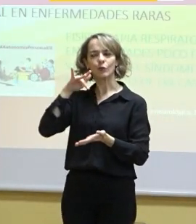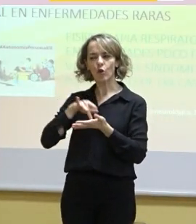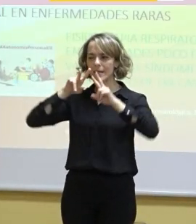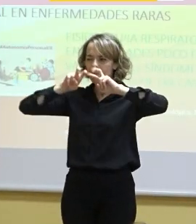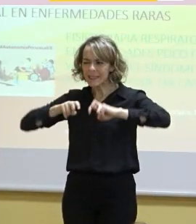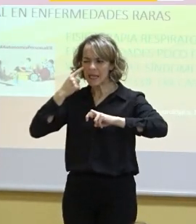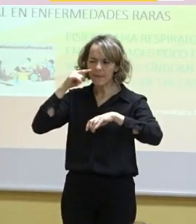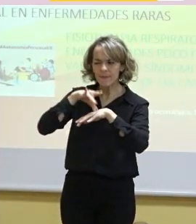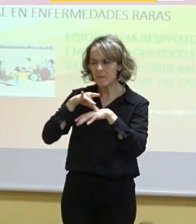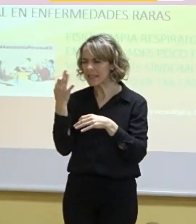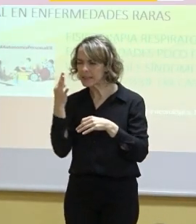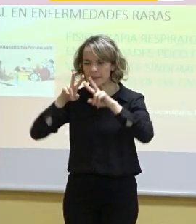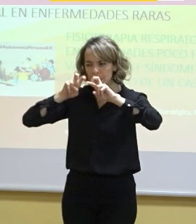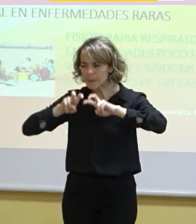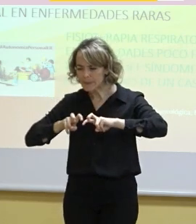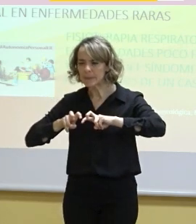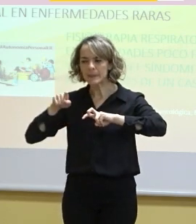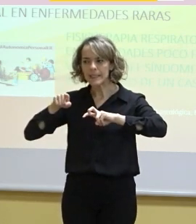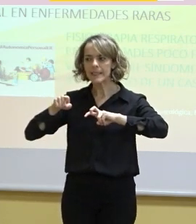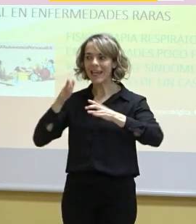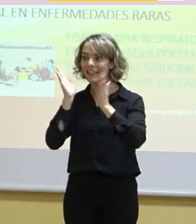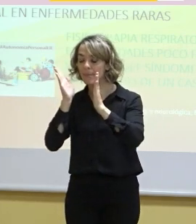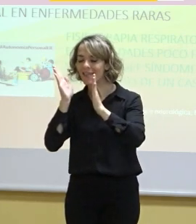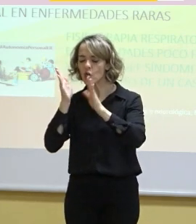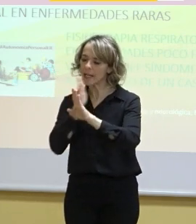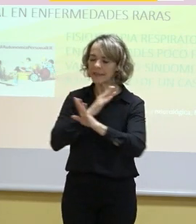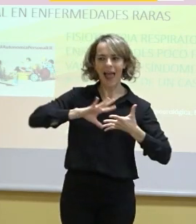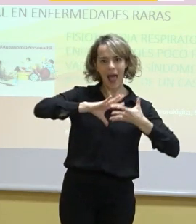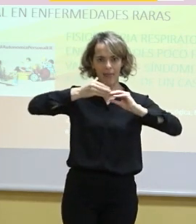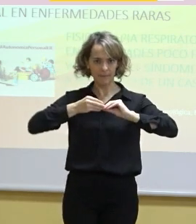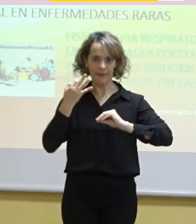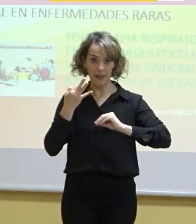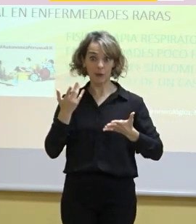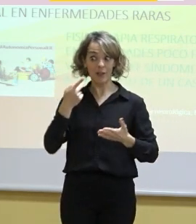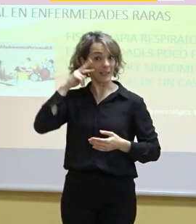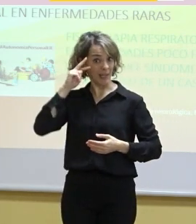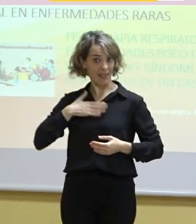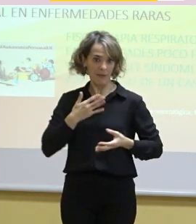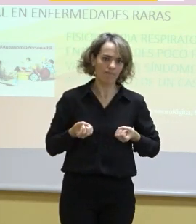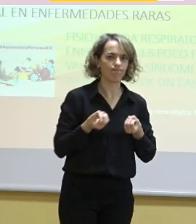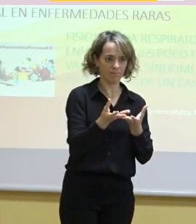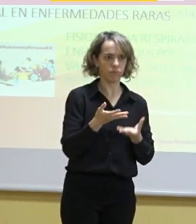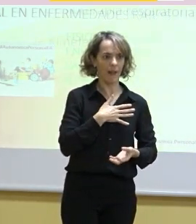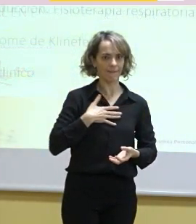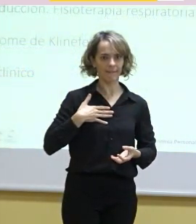esta enfermedad y adaptar la intervención, entonces quiero contaros un poquito esta experiencia.